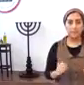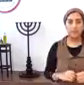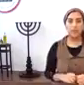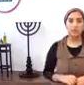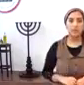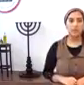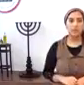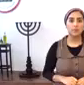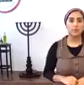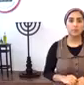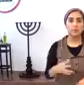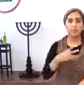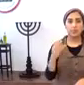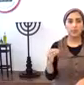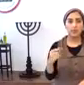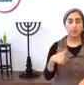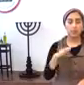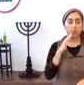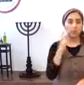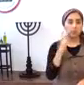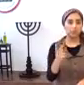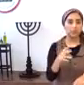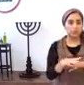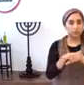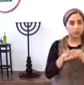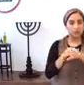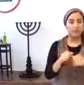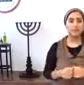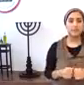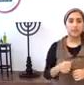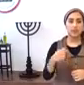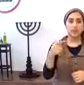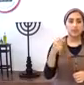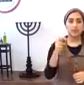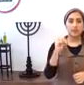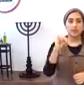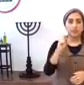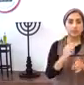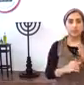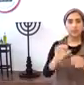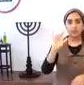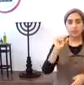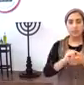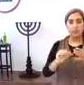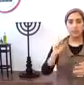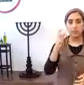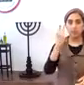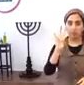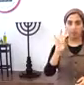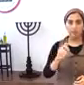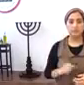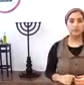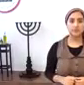no viene. Entonces, vamos a ver con calma. Versículo 25, versículo 27.